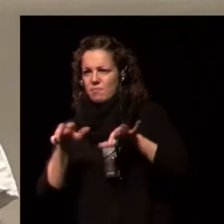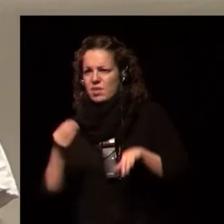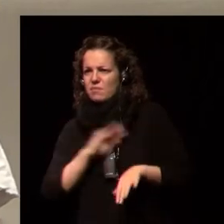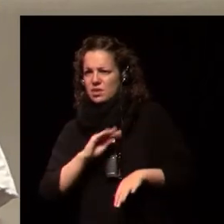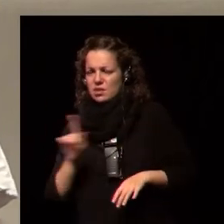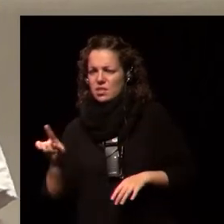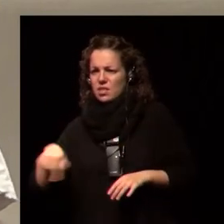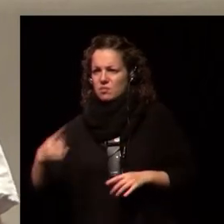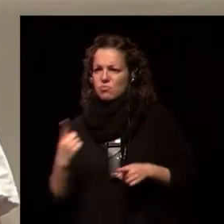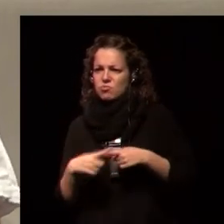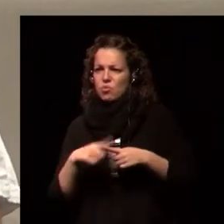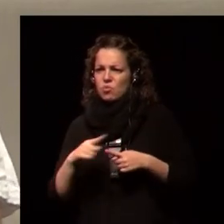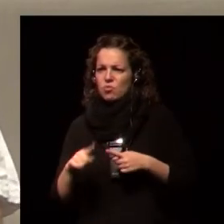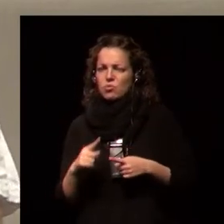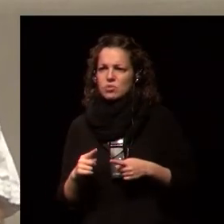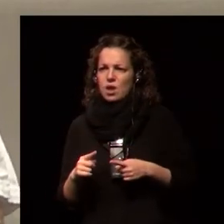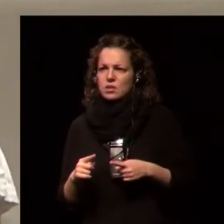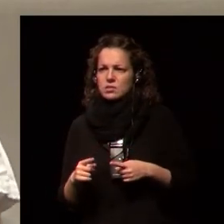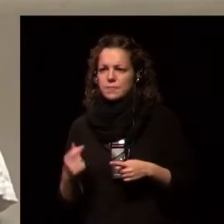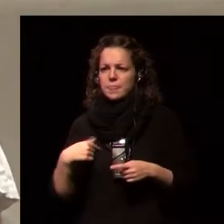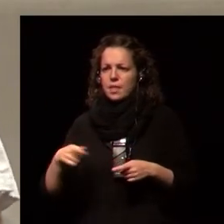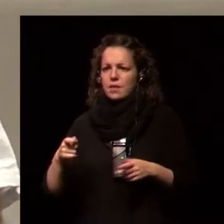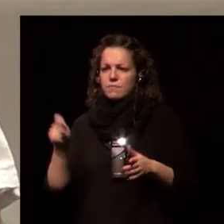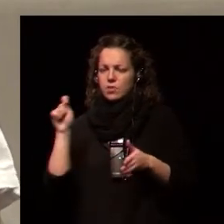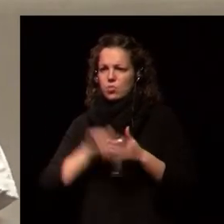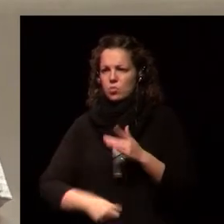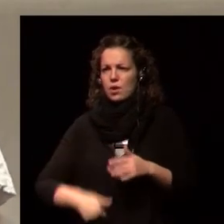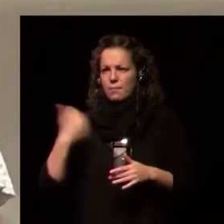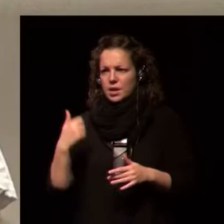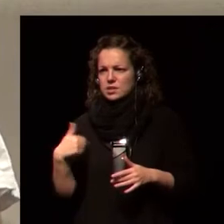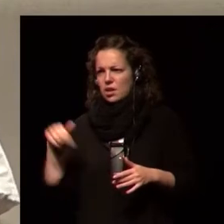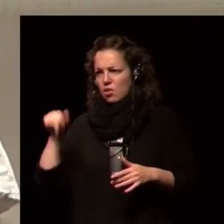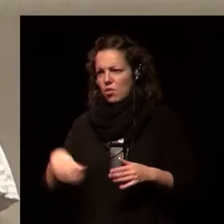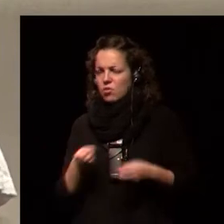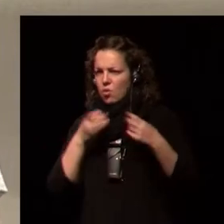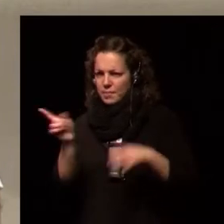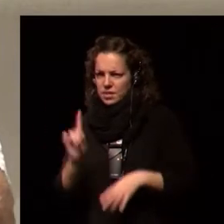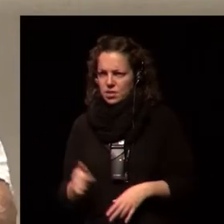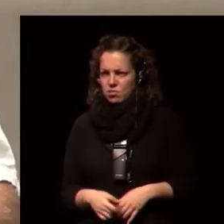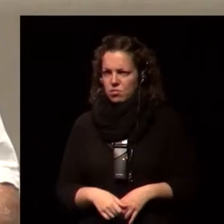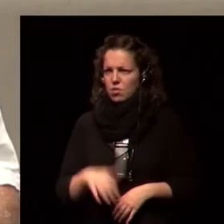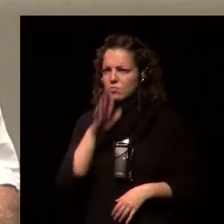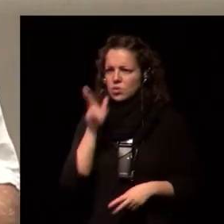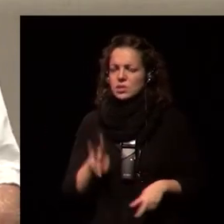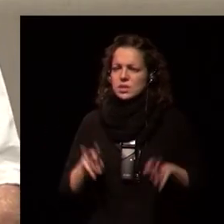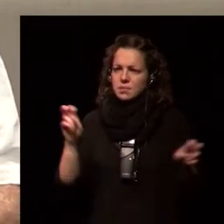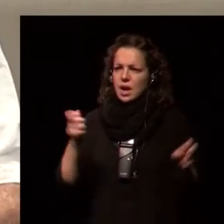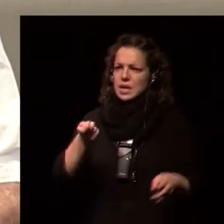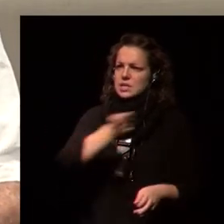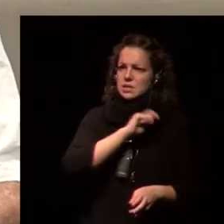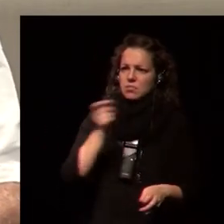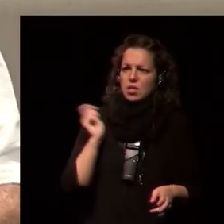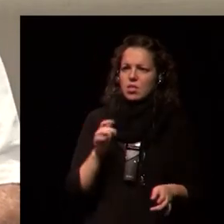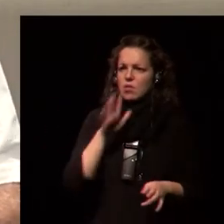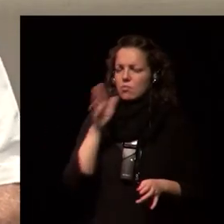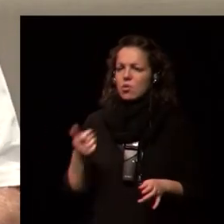más dolorosas que no vamos a poder comentar hoy. Lecciones dolorosas que tienen que ver con la explotación inversa por parte de artistas asiáticos que